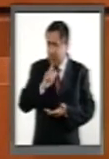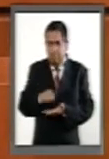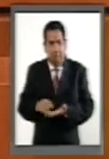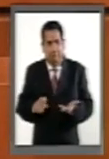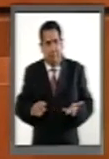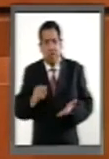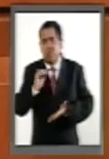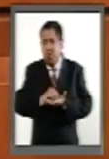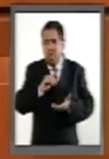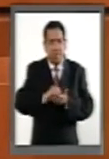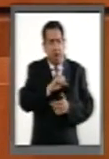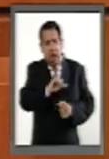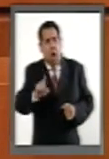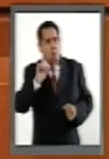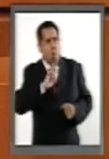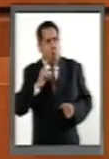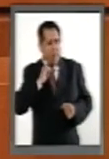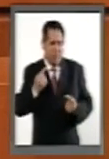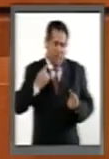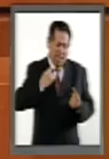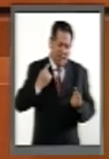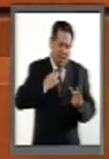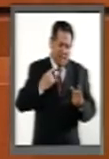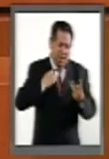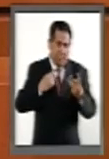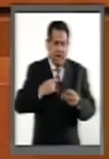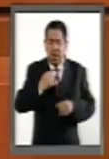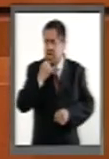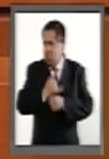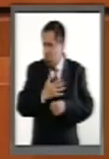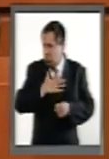feminicidios siguen sin justicia, sin verdad y sin